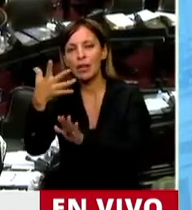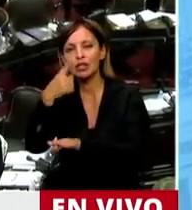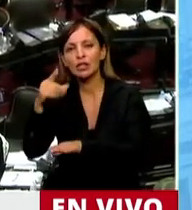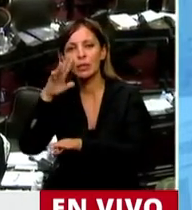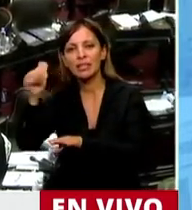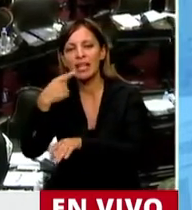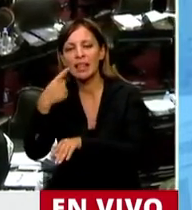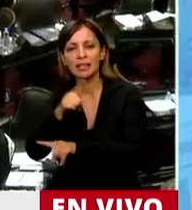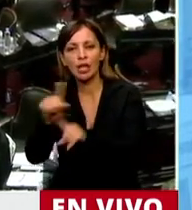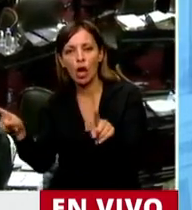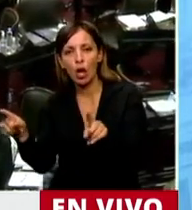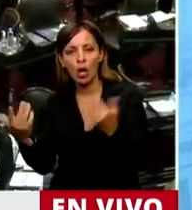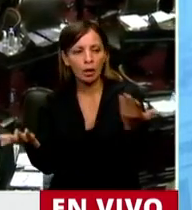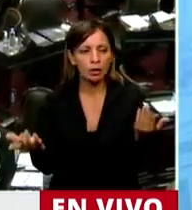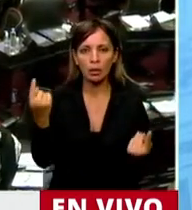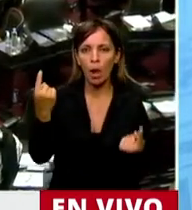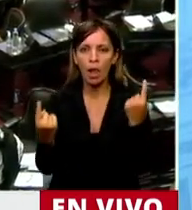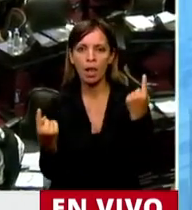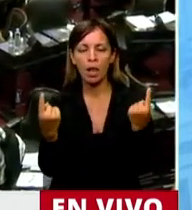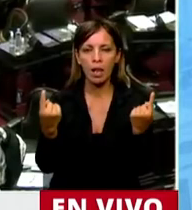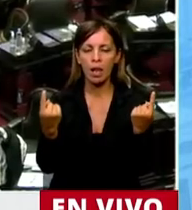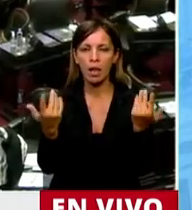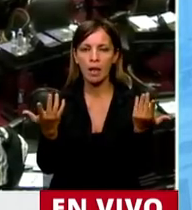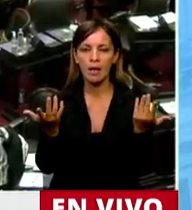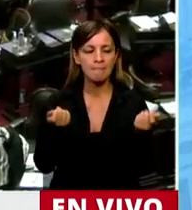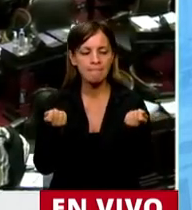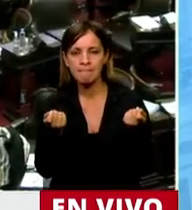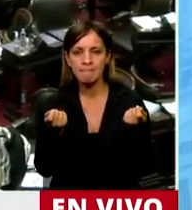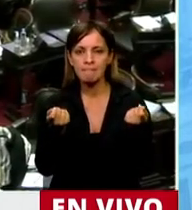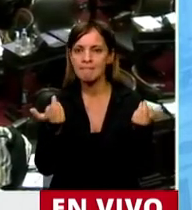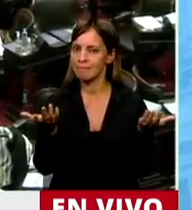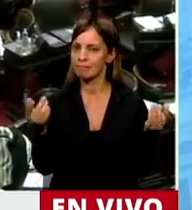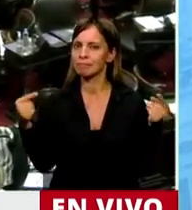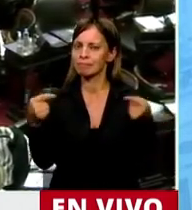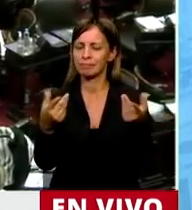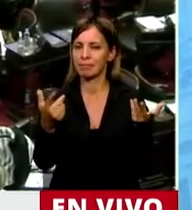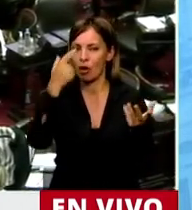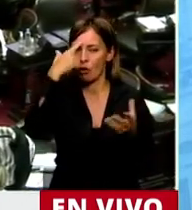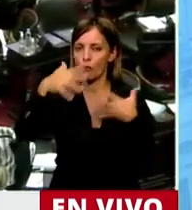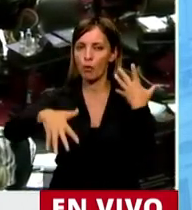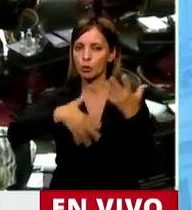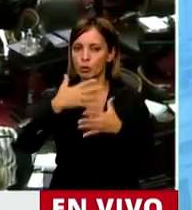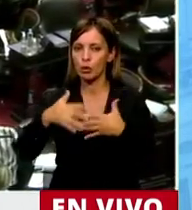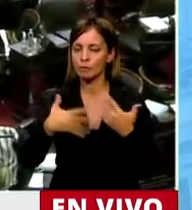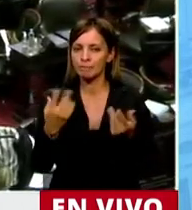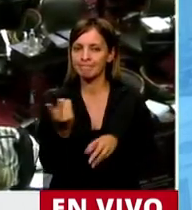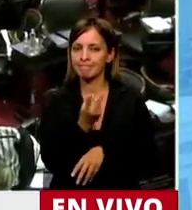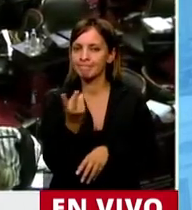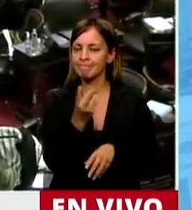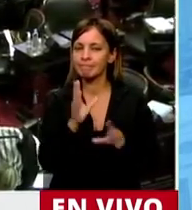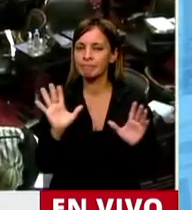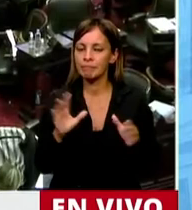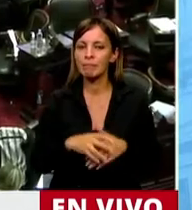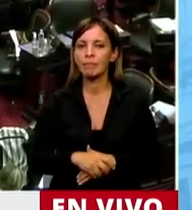Pero ¿cuál de las dos se aplica? ¿Con cuál de las dos nos vamos a manejar? Esto está muy confuso, por lo que